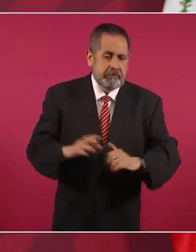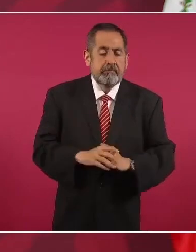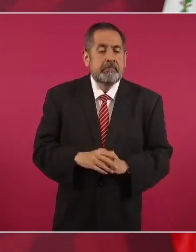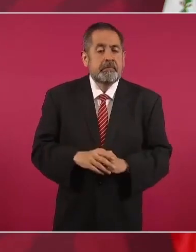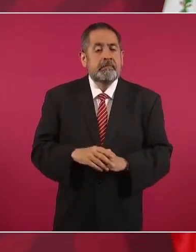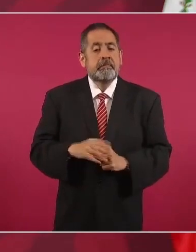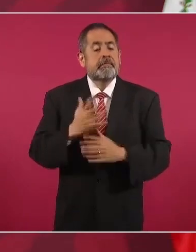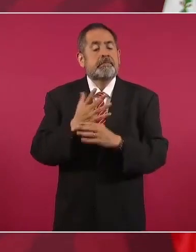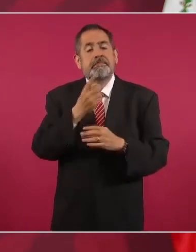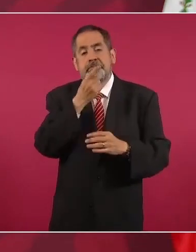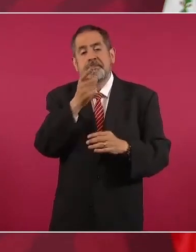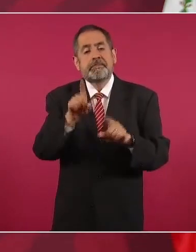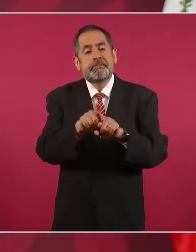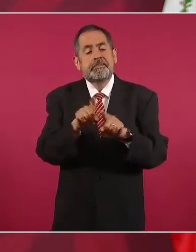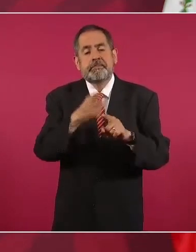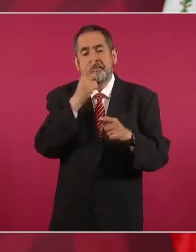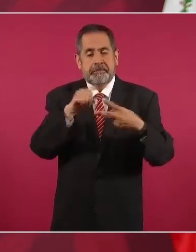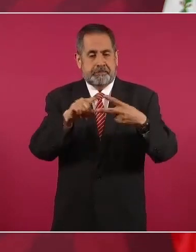decía